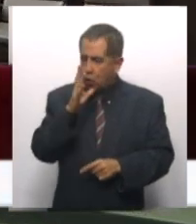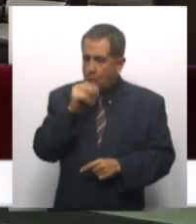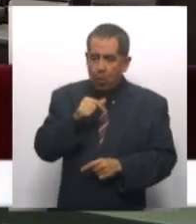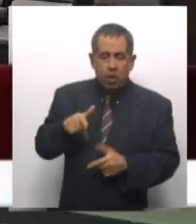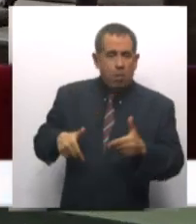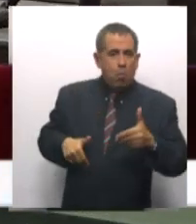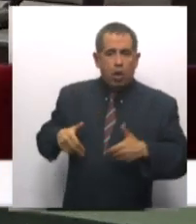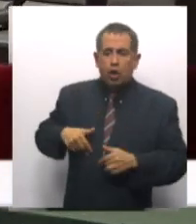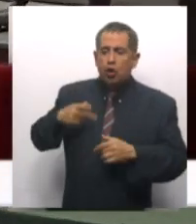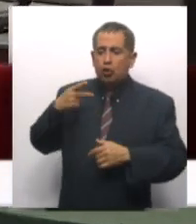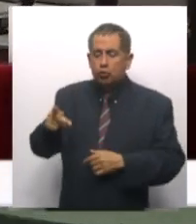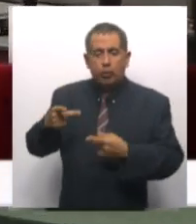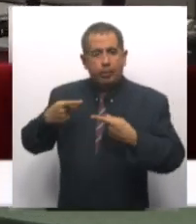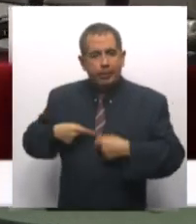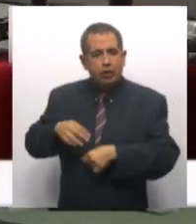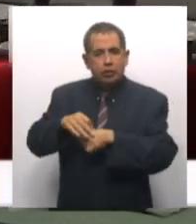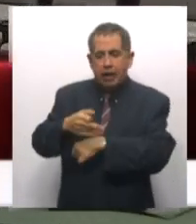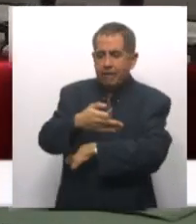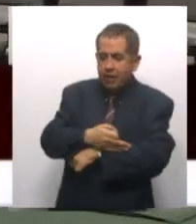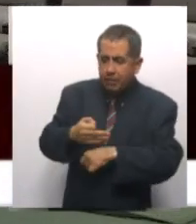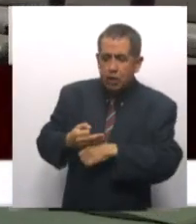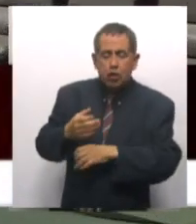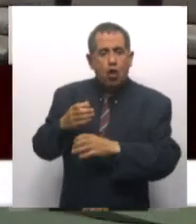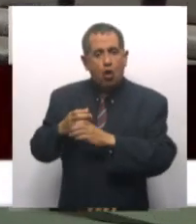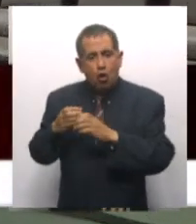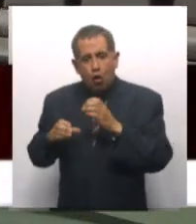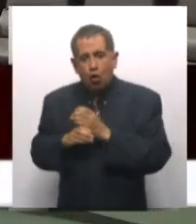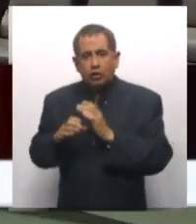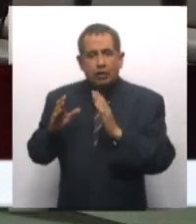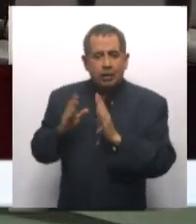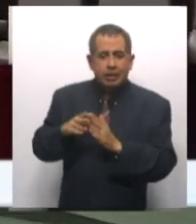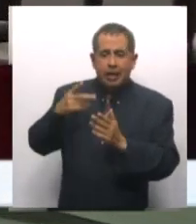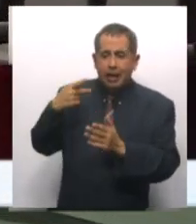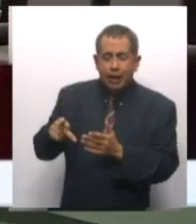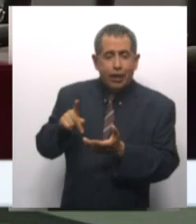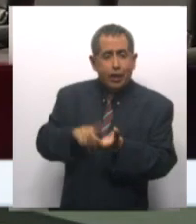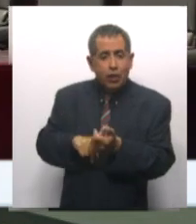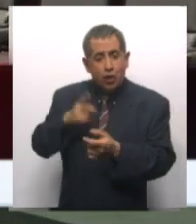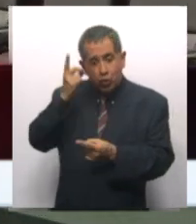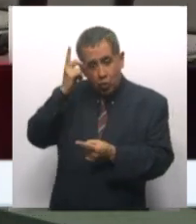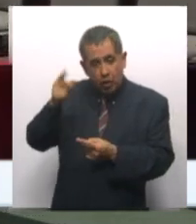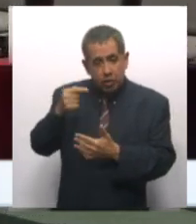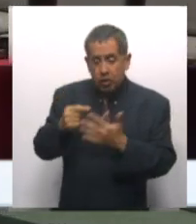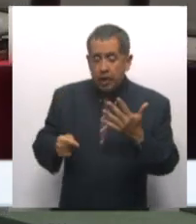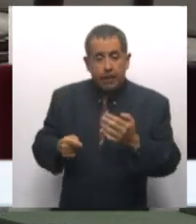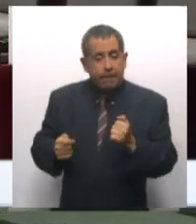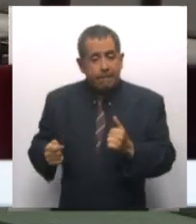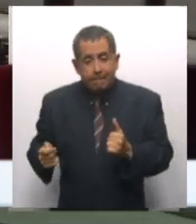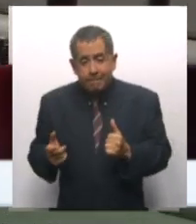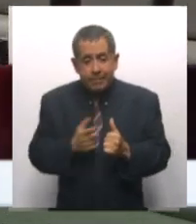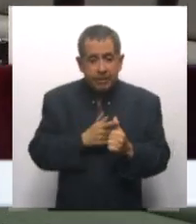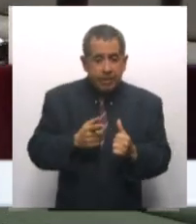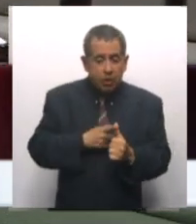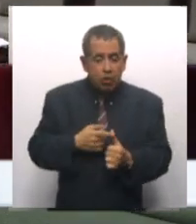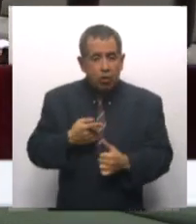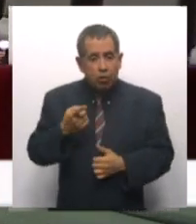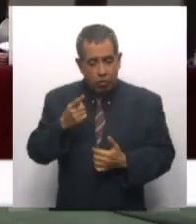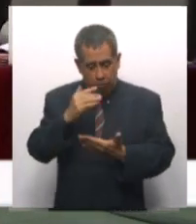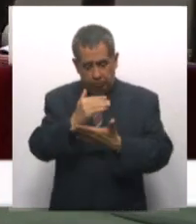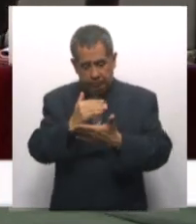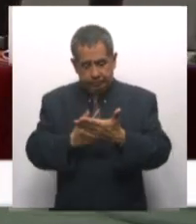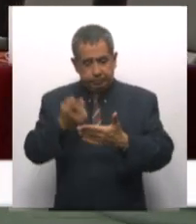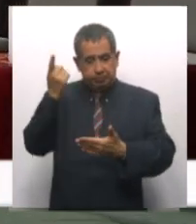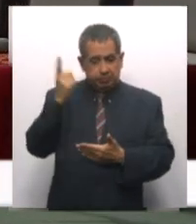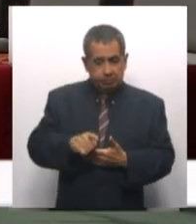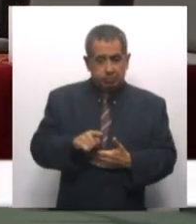ser molestado en su persona, familia, domicilio, papeles, posesiones, sino en virtud de mandamiento escrito de